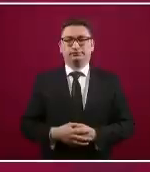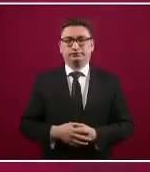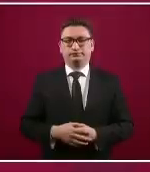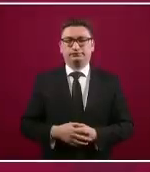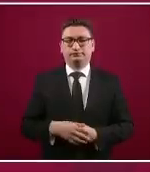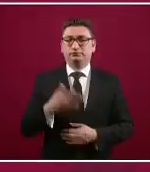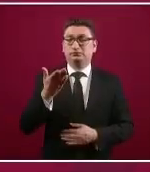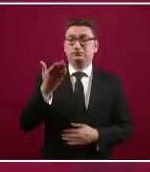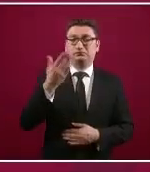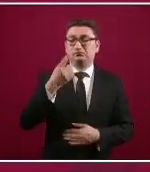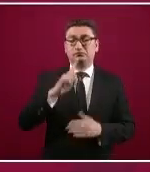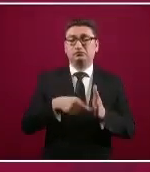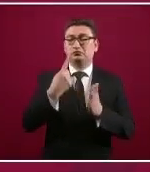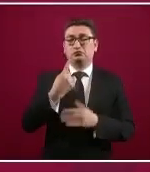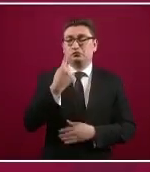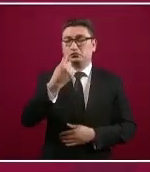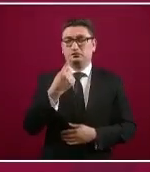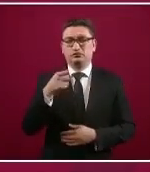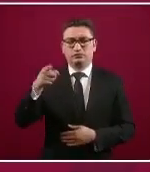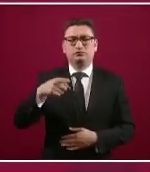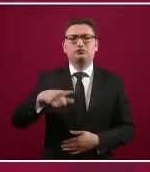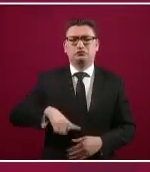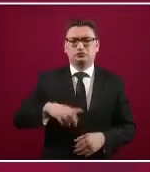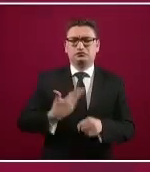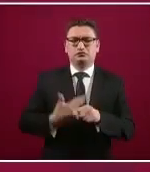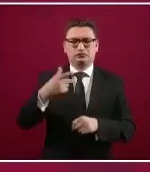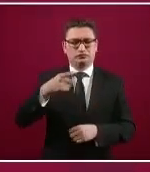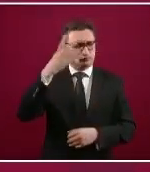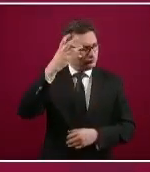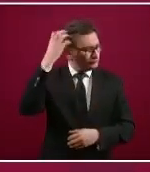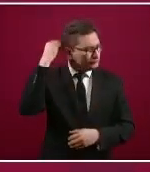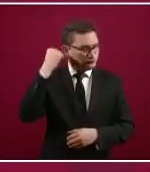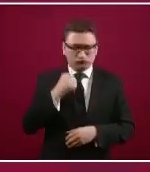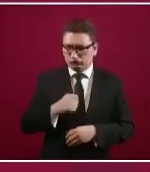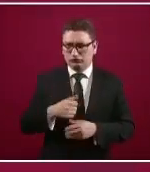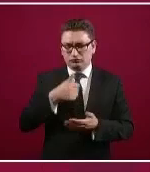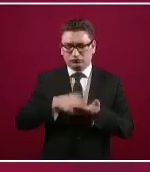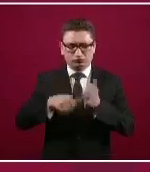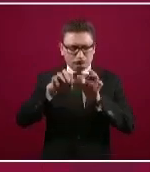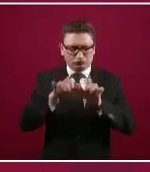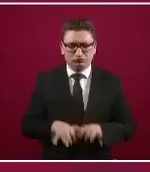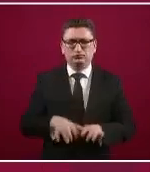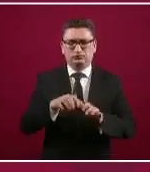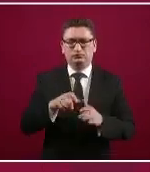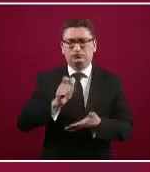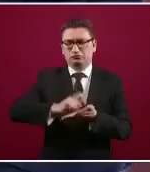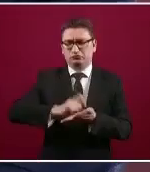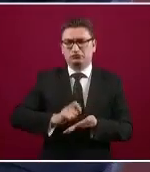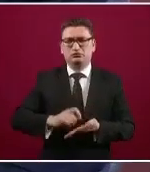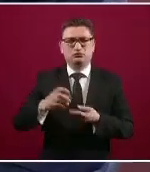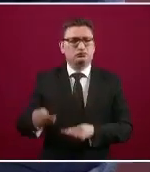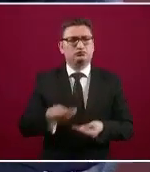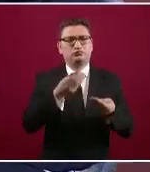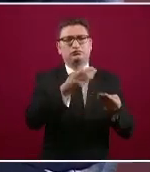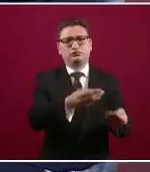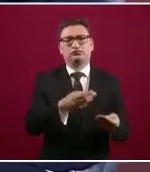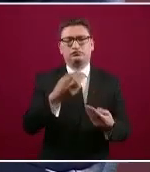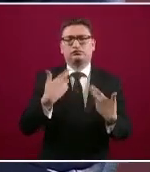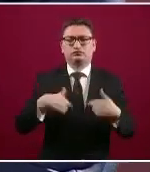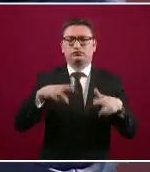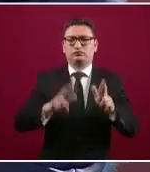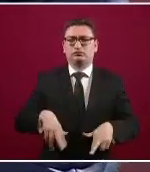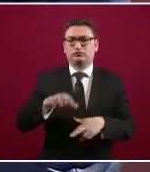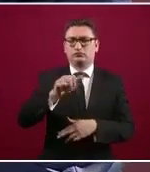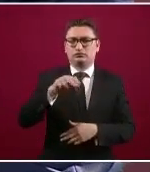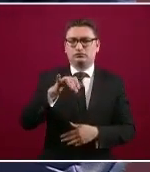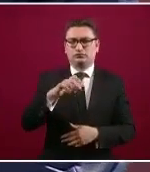el gobernador de Morelos le envió el escrito de los representantes de Anenecuilco